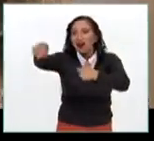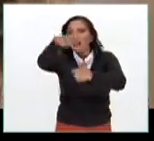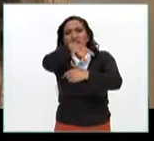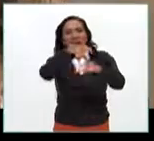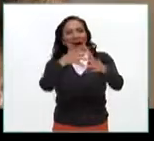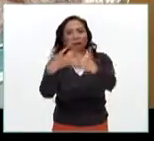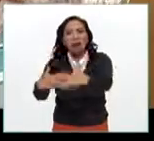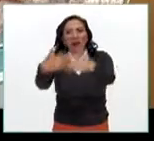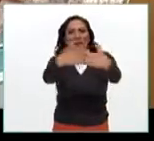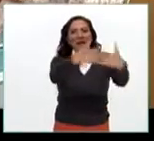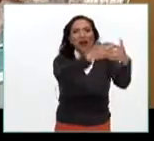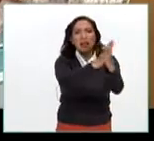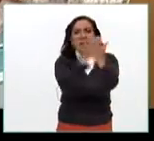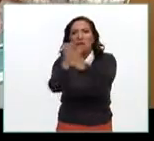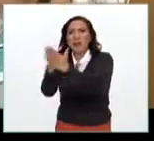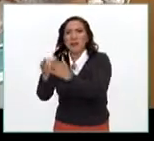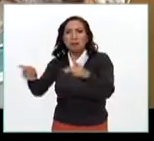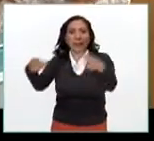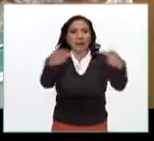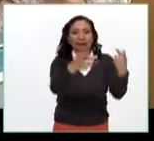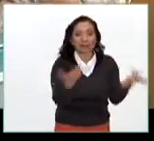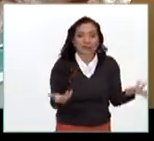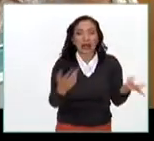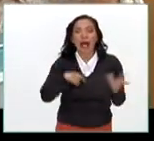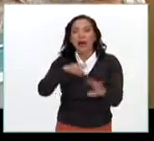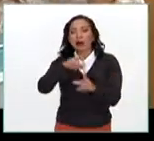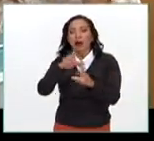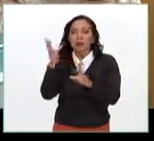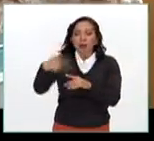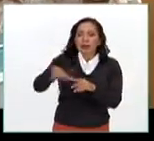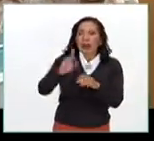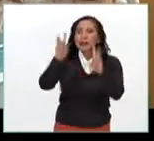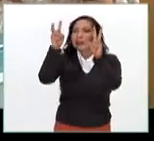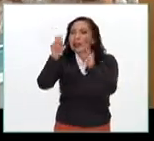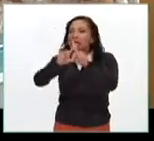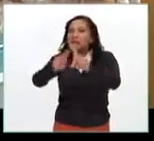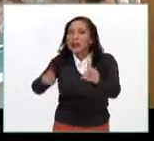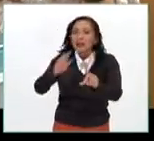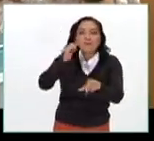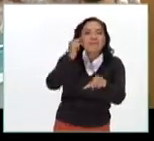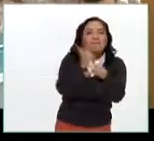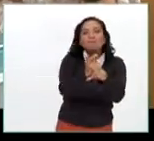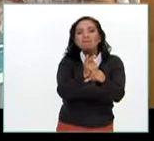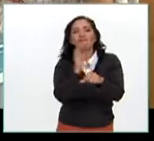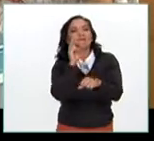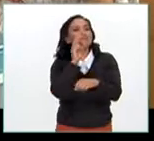hoy hay, temas distintos, ¿no? ¿Qué